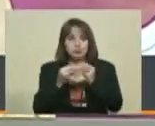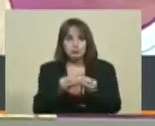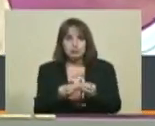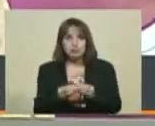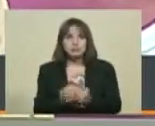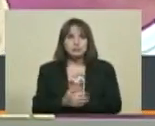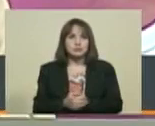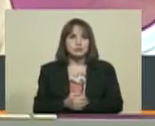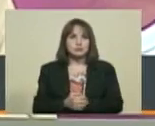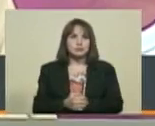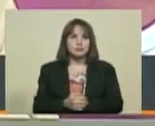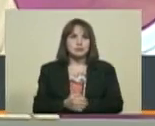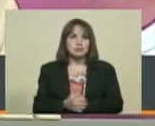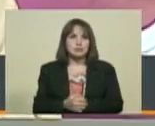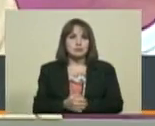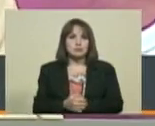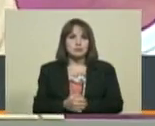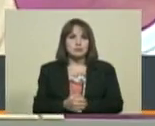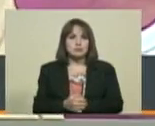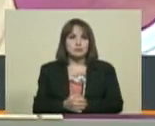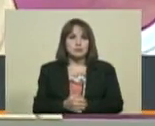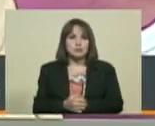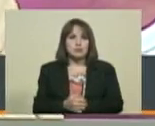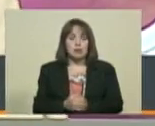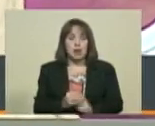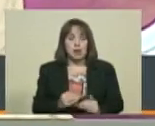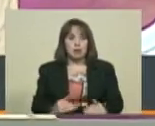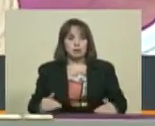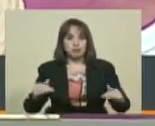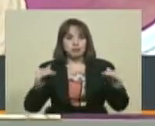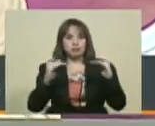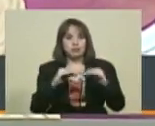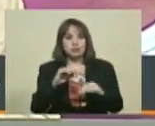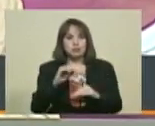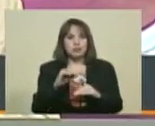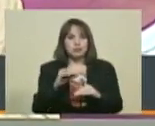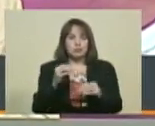este periodo de 10 años también nació de manera maravillosa